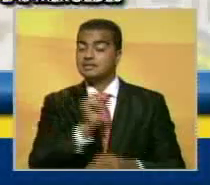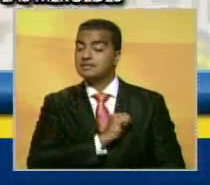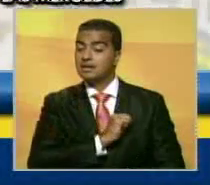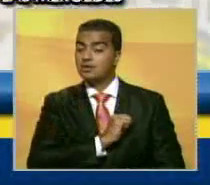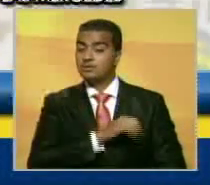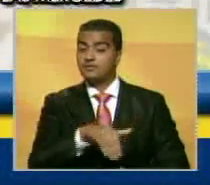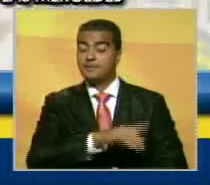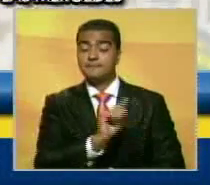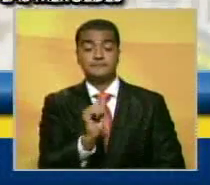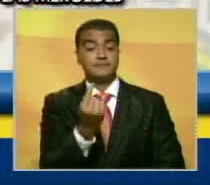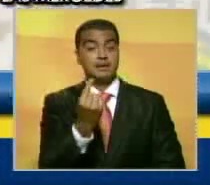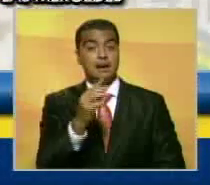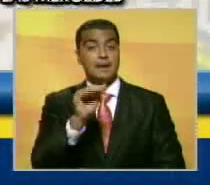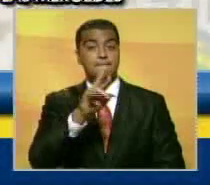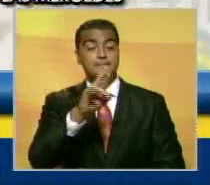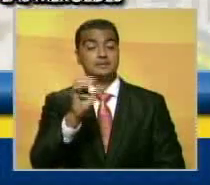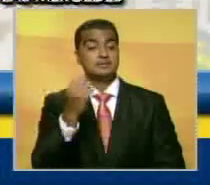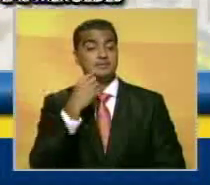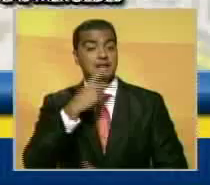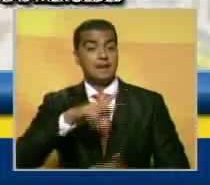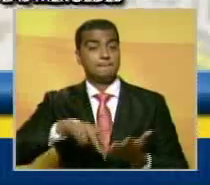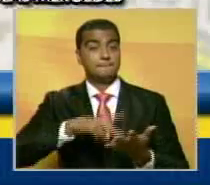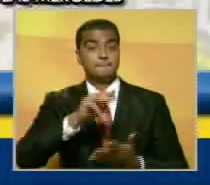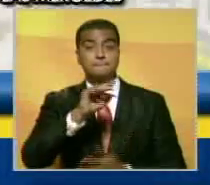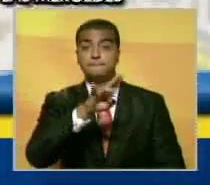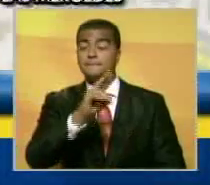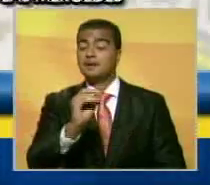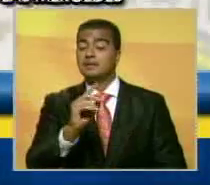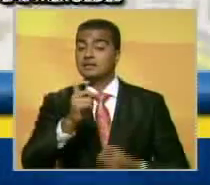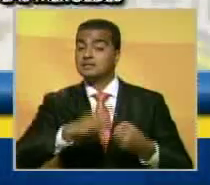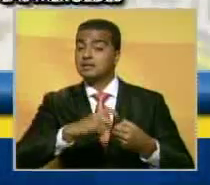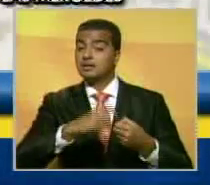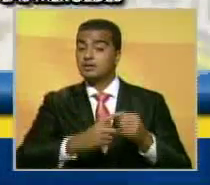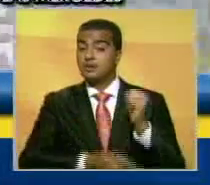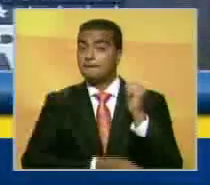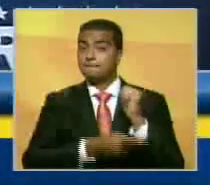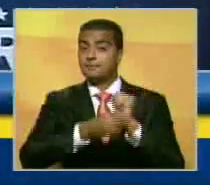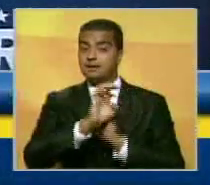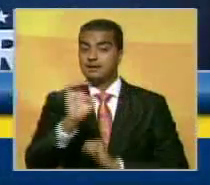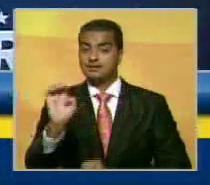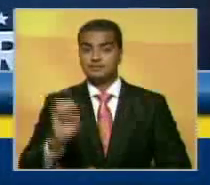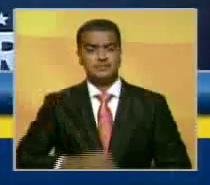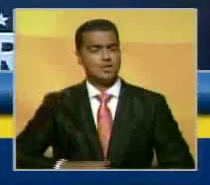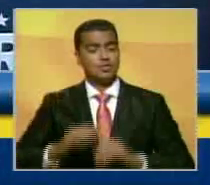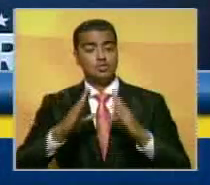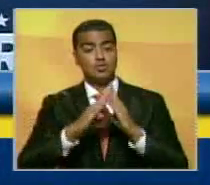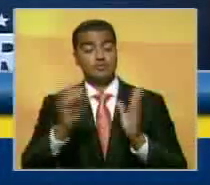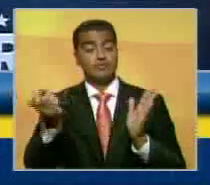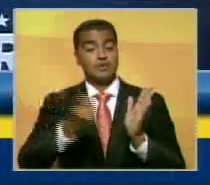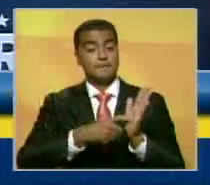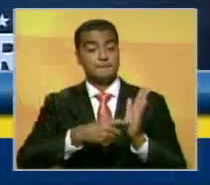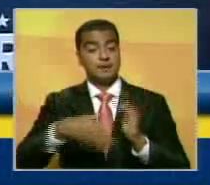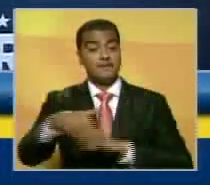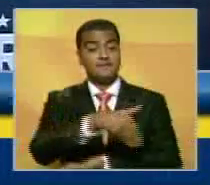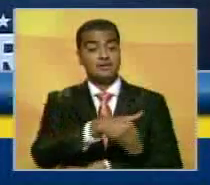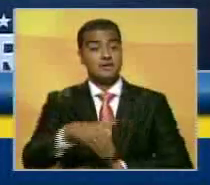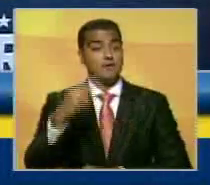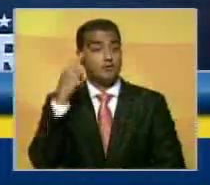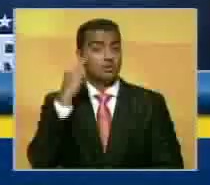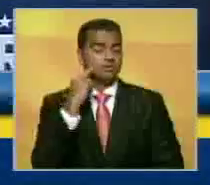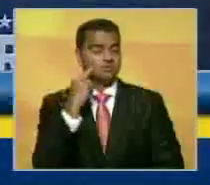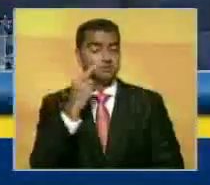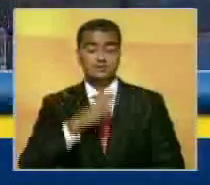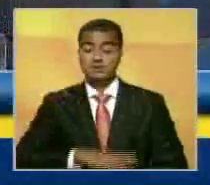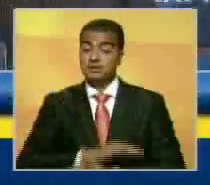la avenida principal de las Mercedes, la Plaza Martí en Chacaíto y Parque del Este. Todas llegarán hasta la avenida Bolívar, lugar donde